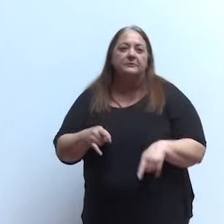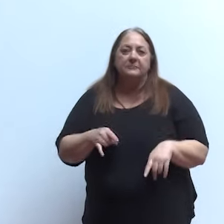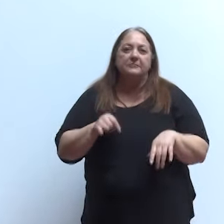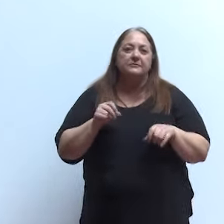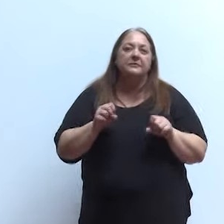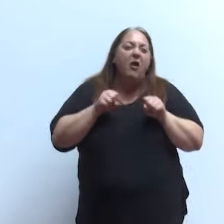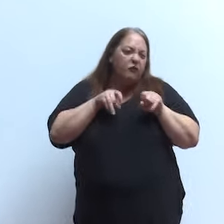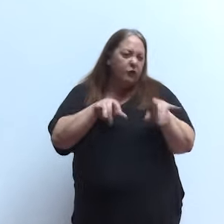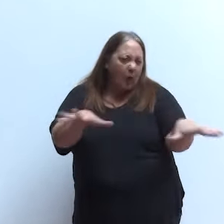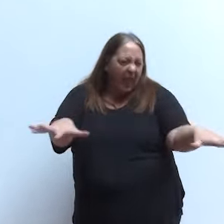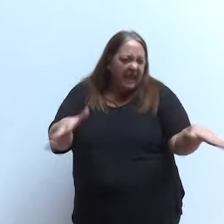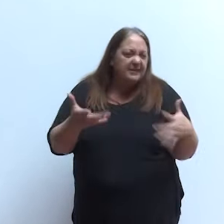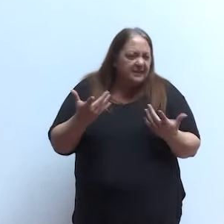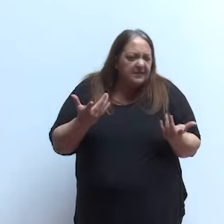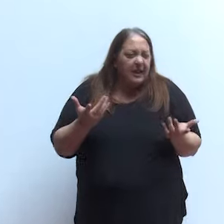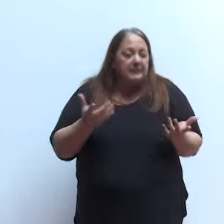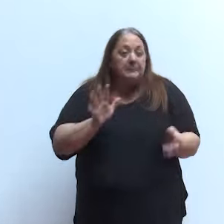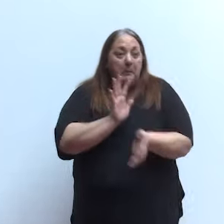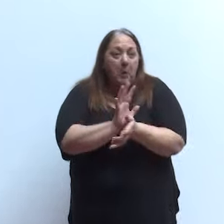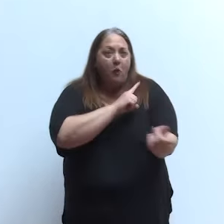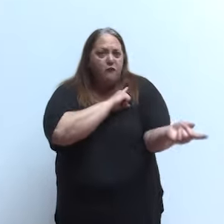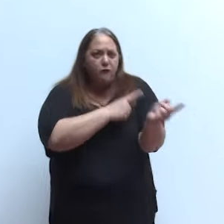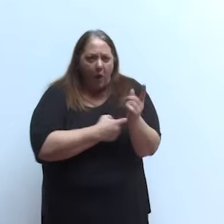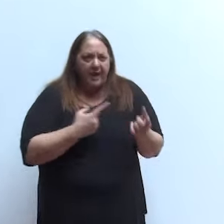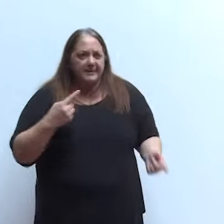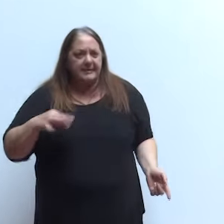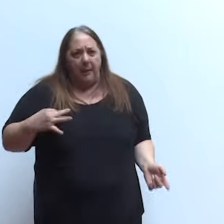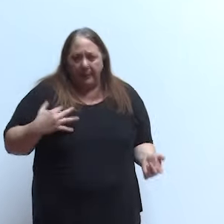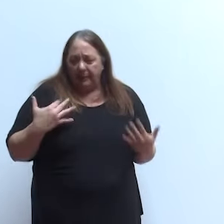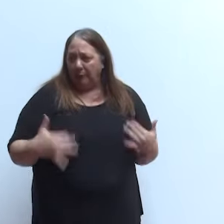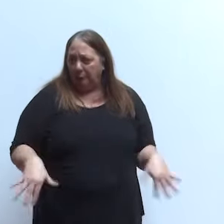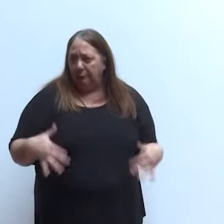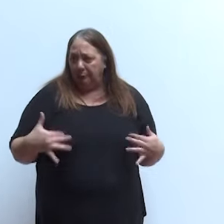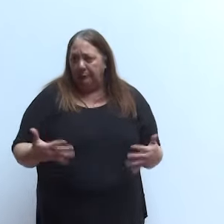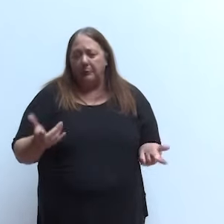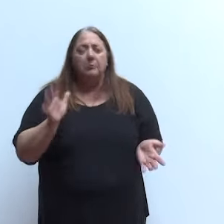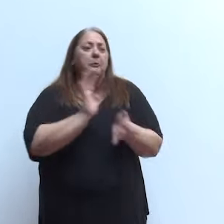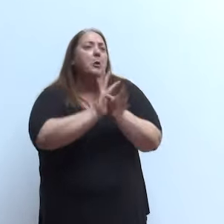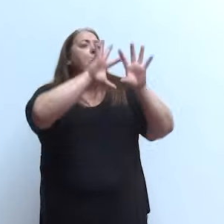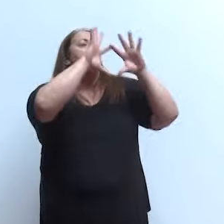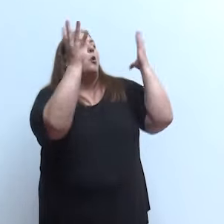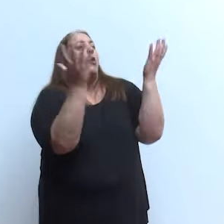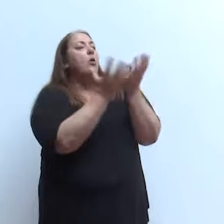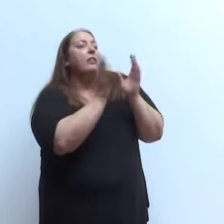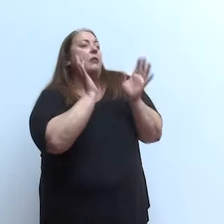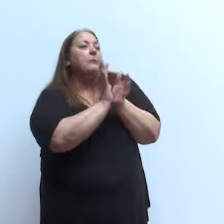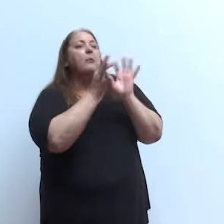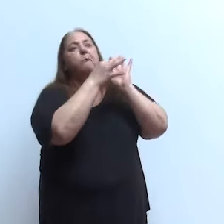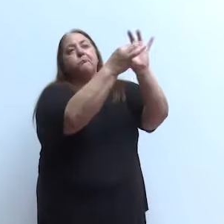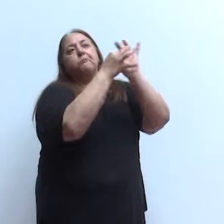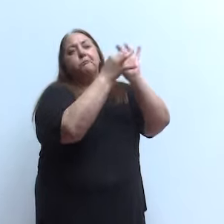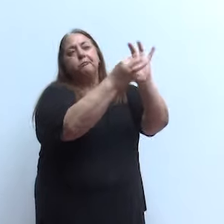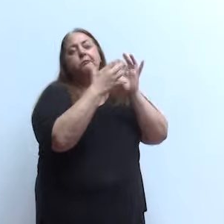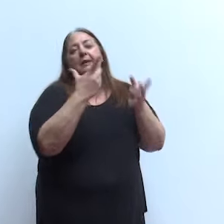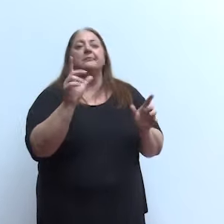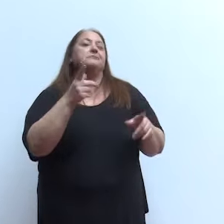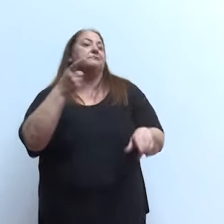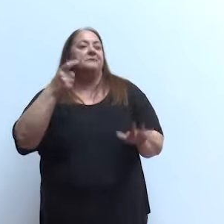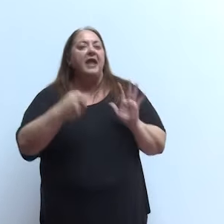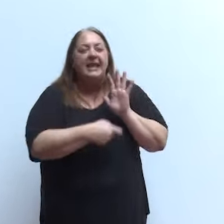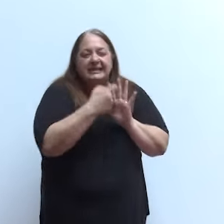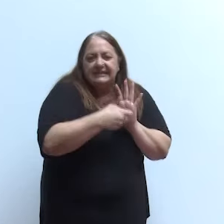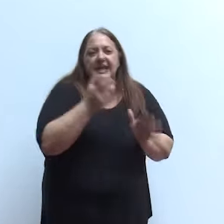fuerza vital que lo lleva a estar viajando todo el tiempo por el mundo que está todo el tiempo conectado en las redes el tipo no siempre